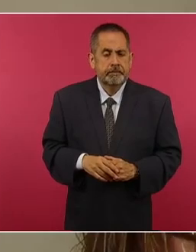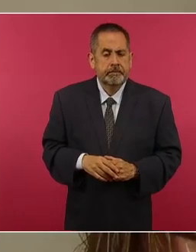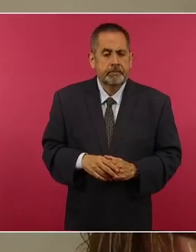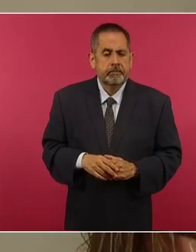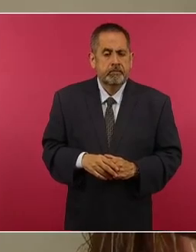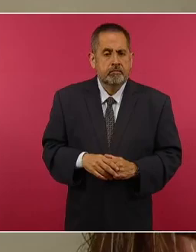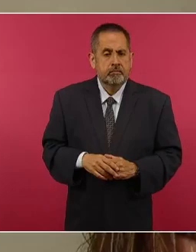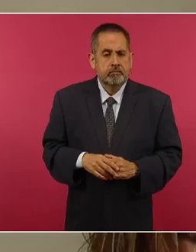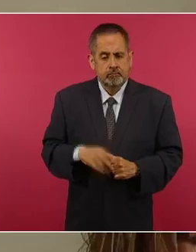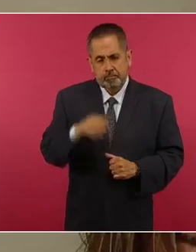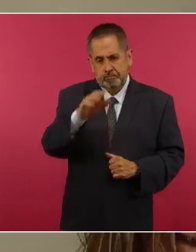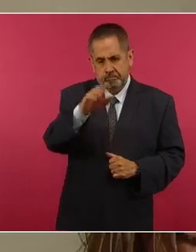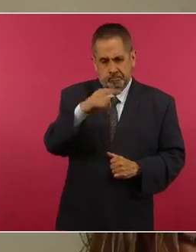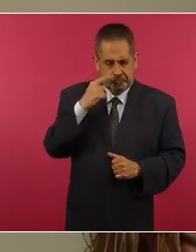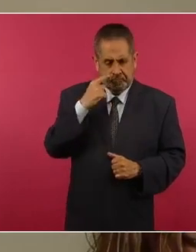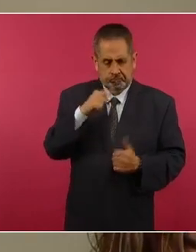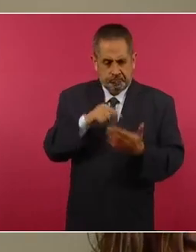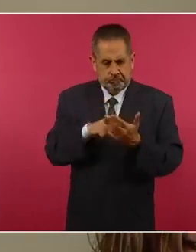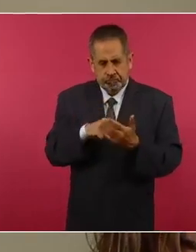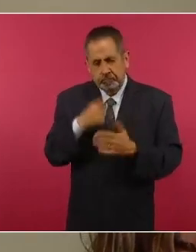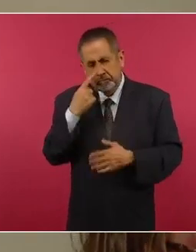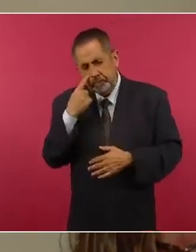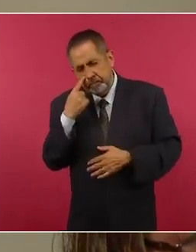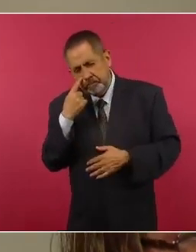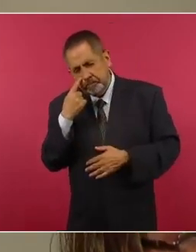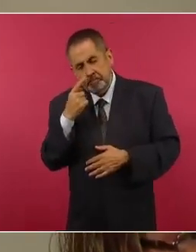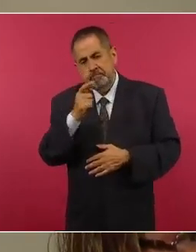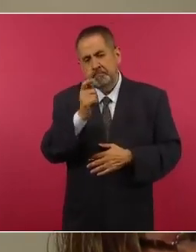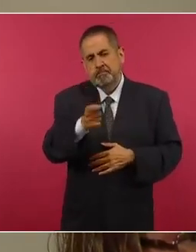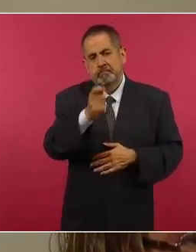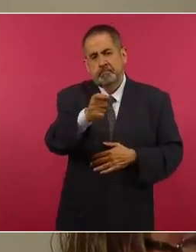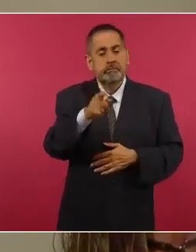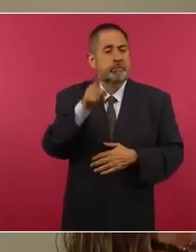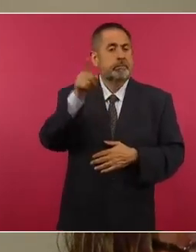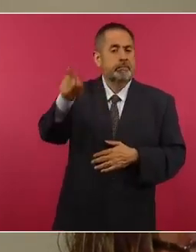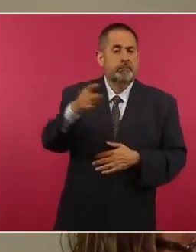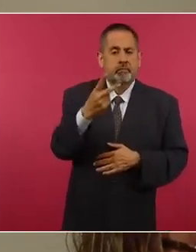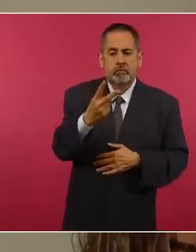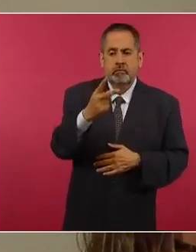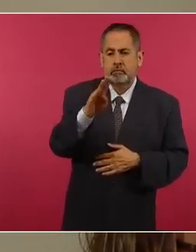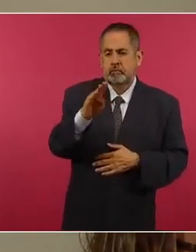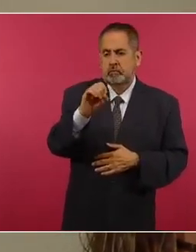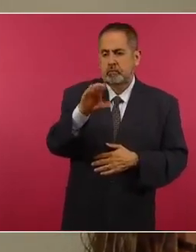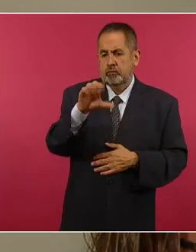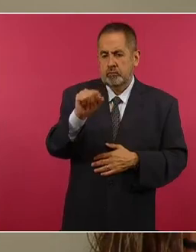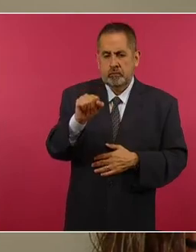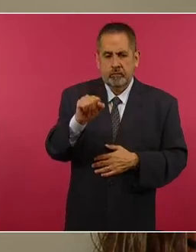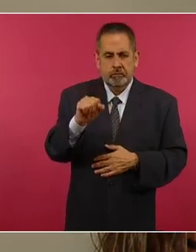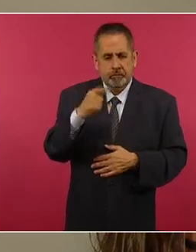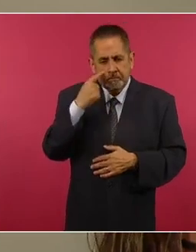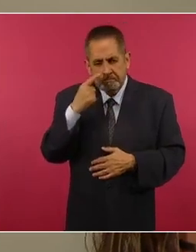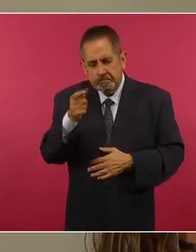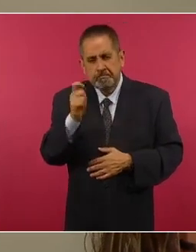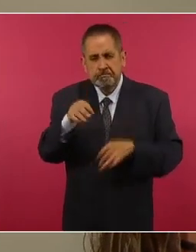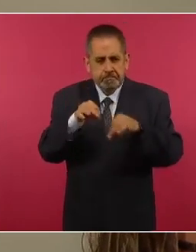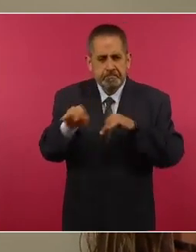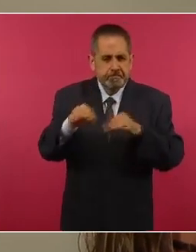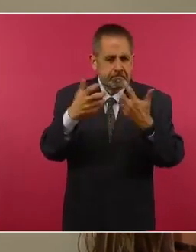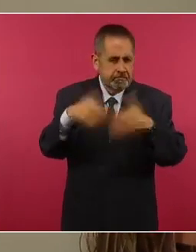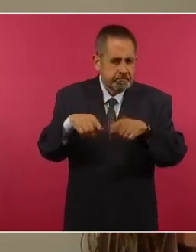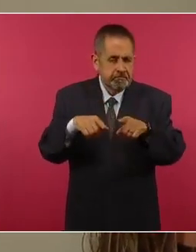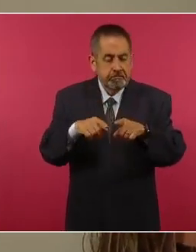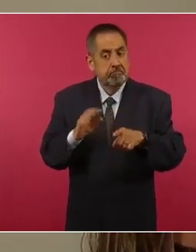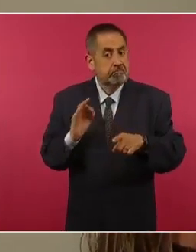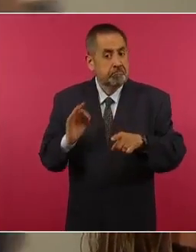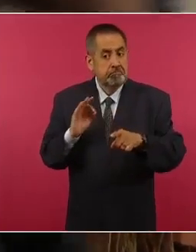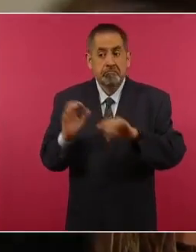Hemos seguido de cerca el trabajo que ha estado haciendo en la refinería Dos Bocas, en Paraíso. También hemos visto el aumento de trabajo